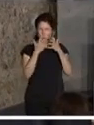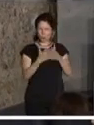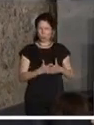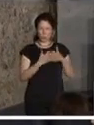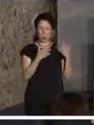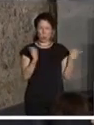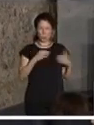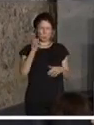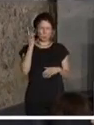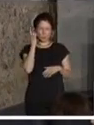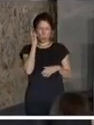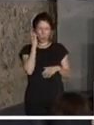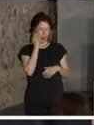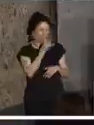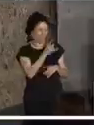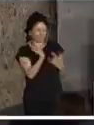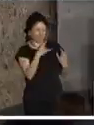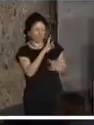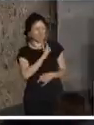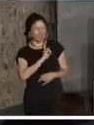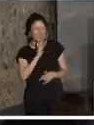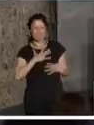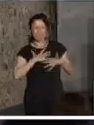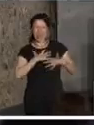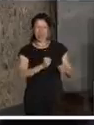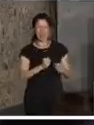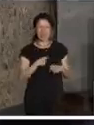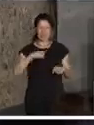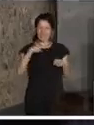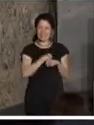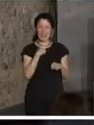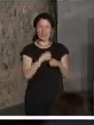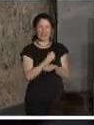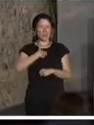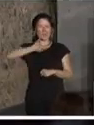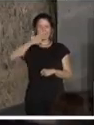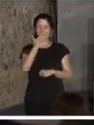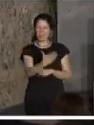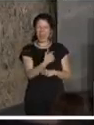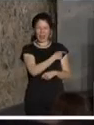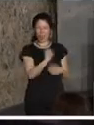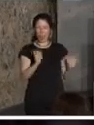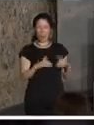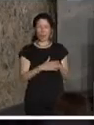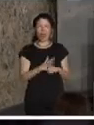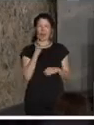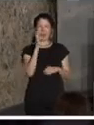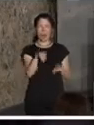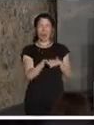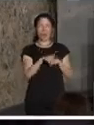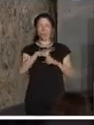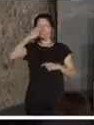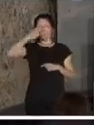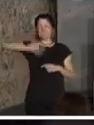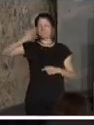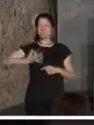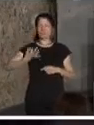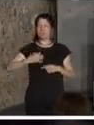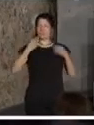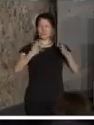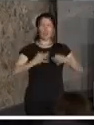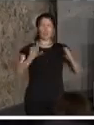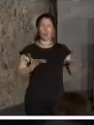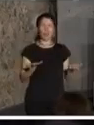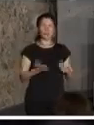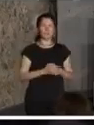es una mujer admirable es valiente es trabajadora es honesta y tiene además la firme convicción y la ha tenido